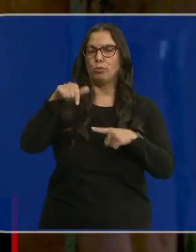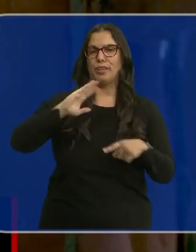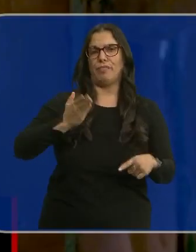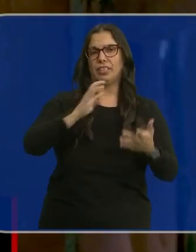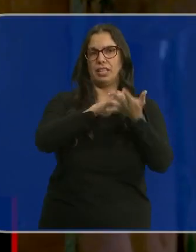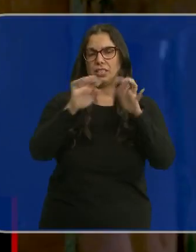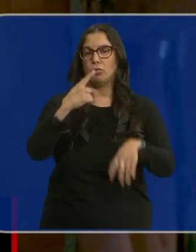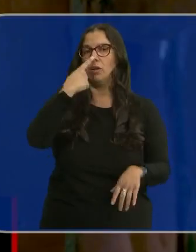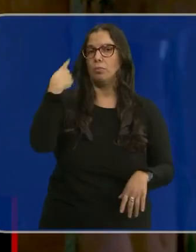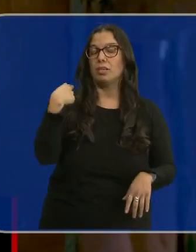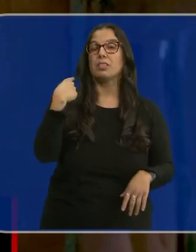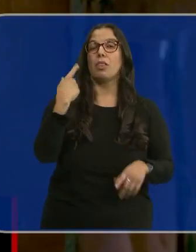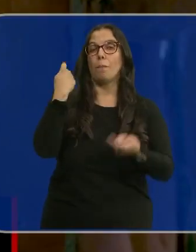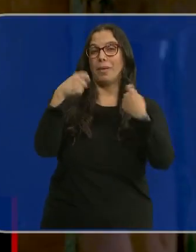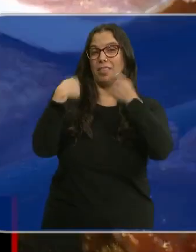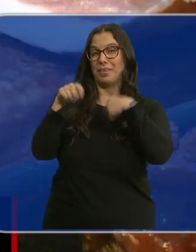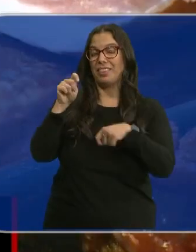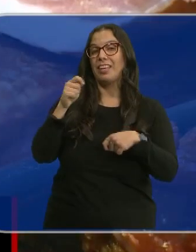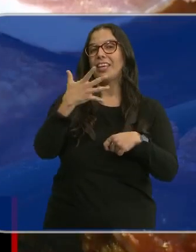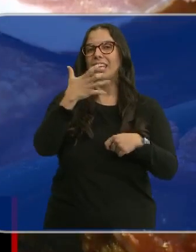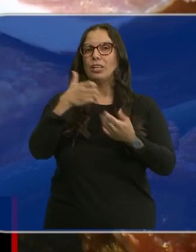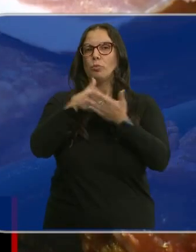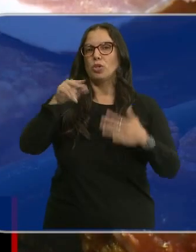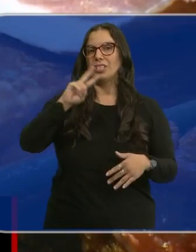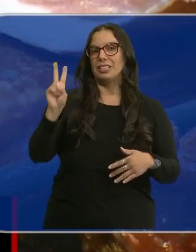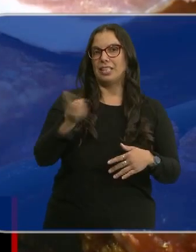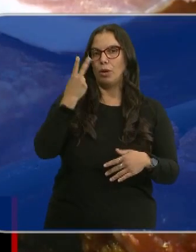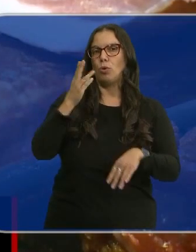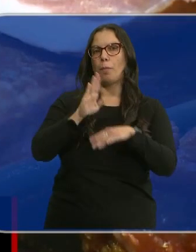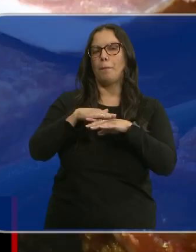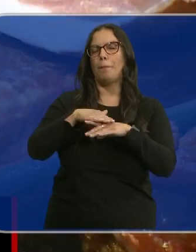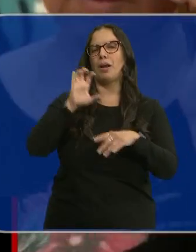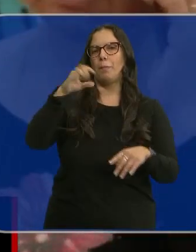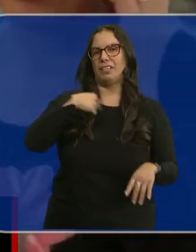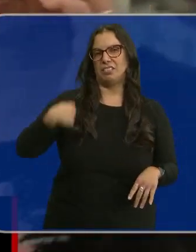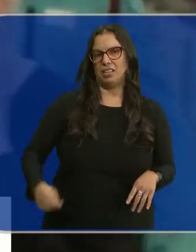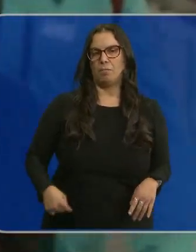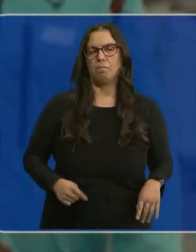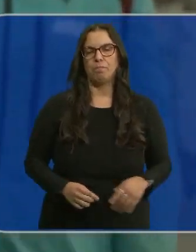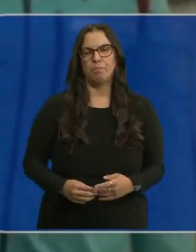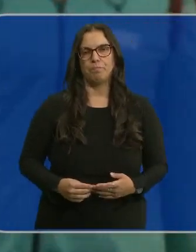Castilla y León. El año pasado exportamos 500 millones de euros de porcino al gigante asiático.